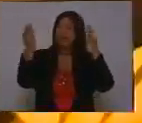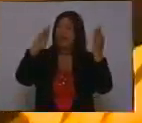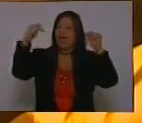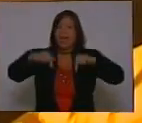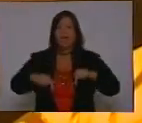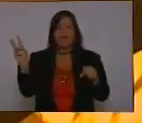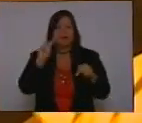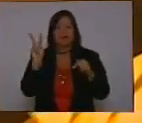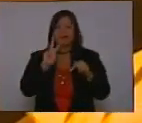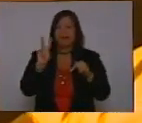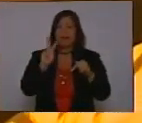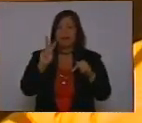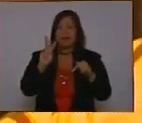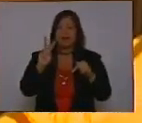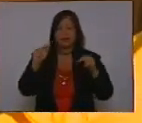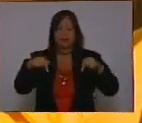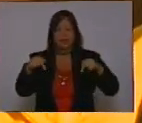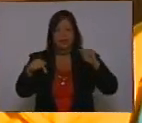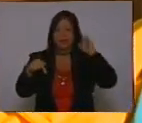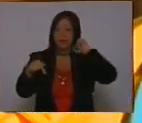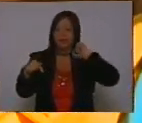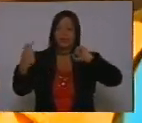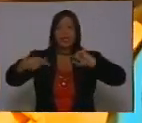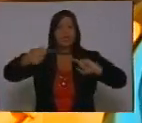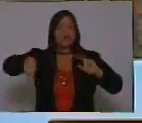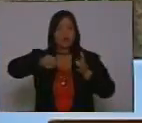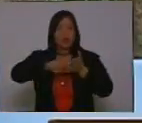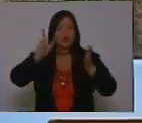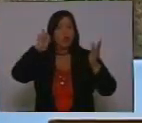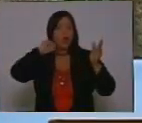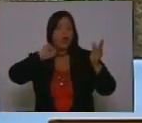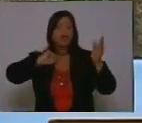Venezuela tenemos estos espacios